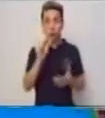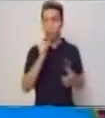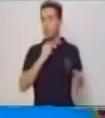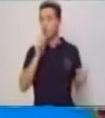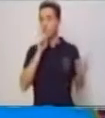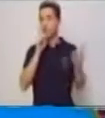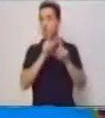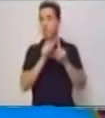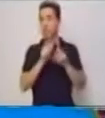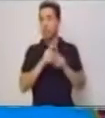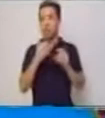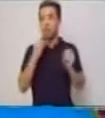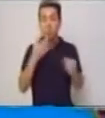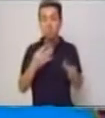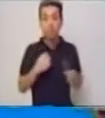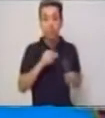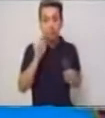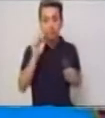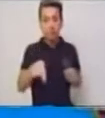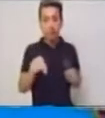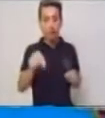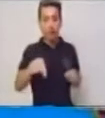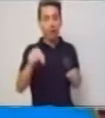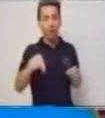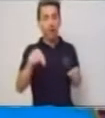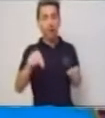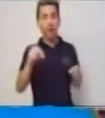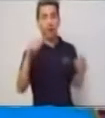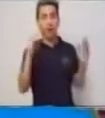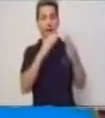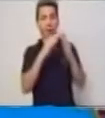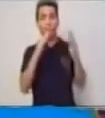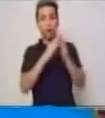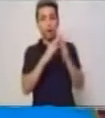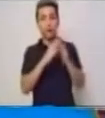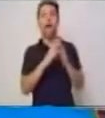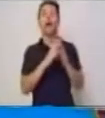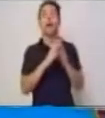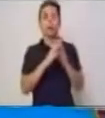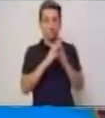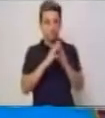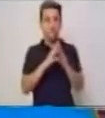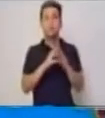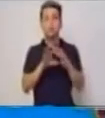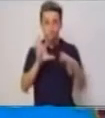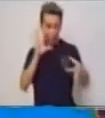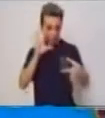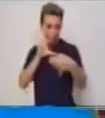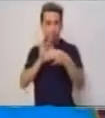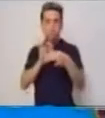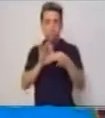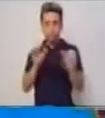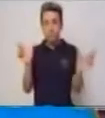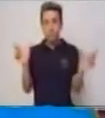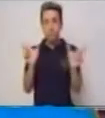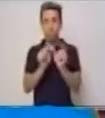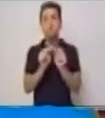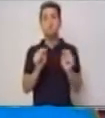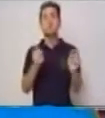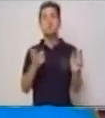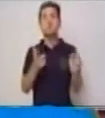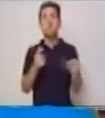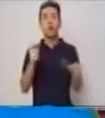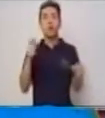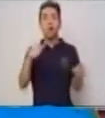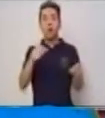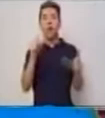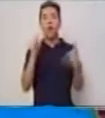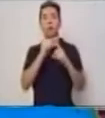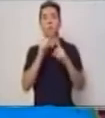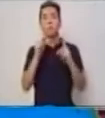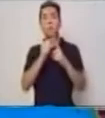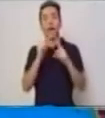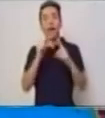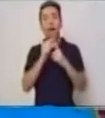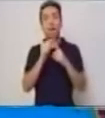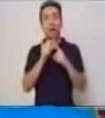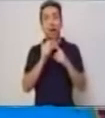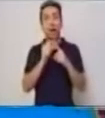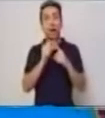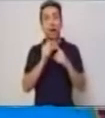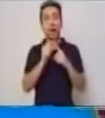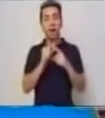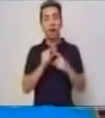está en casa. Y el nexo nos va a unir con la palabra porque. Entonces,